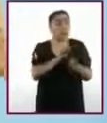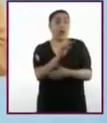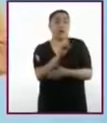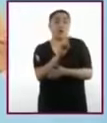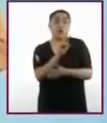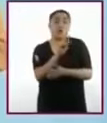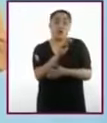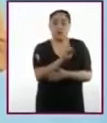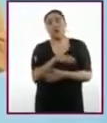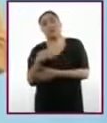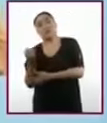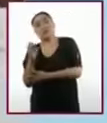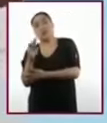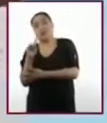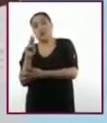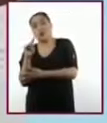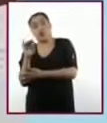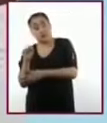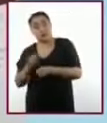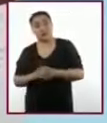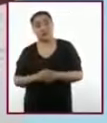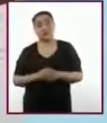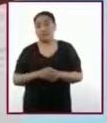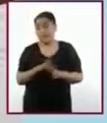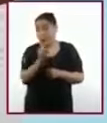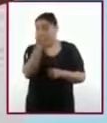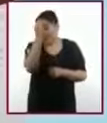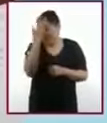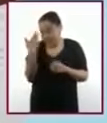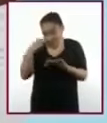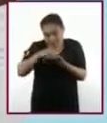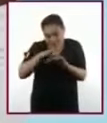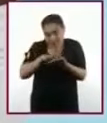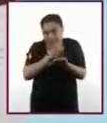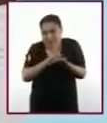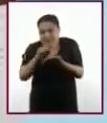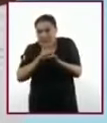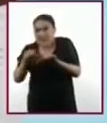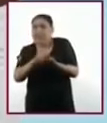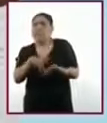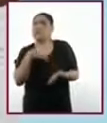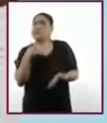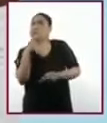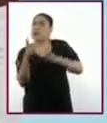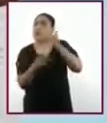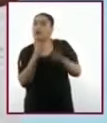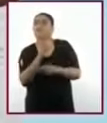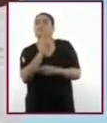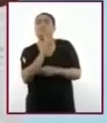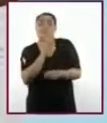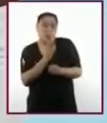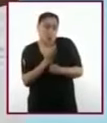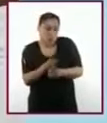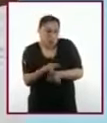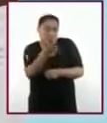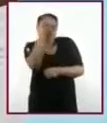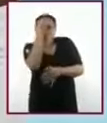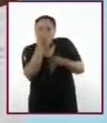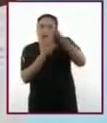autótrofos y heterótrofos? No olviden realizar sus notas. Para dar respuestas a todas las preguntas, estamos aprendiendo acerca de